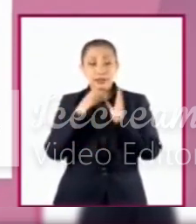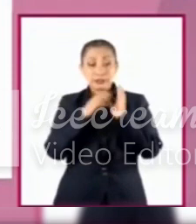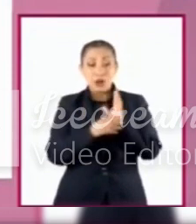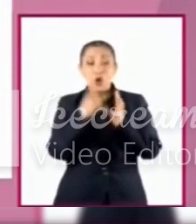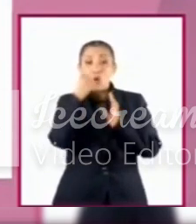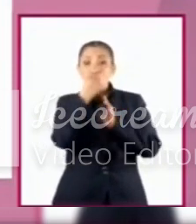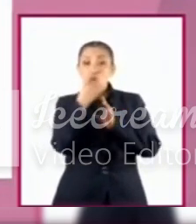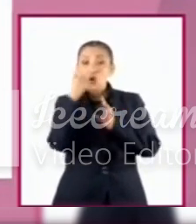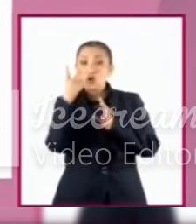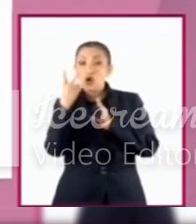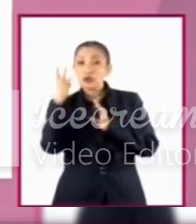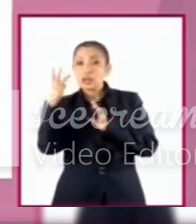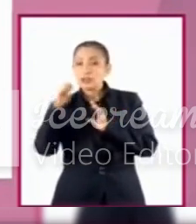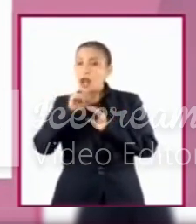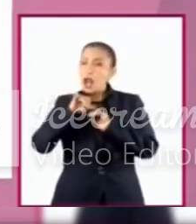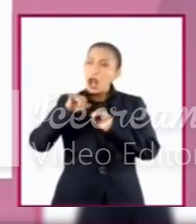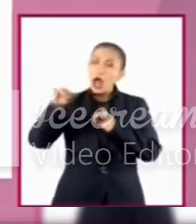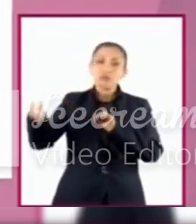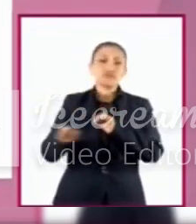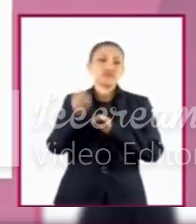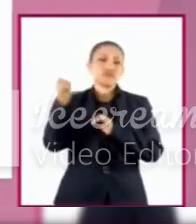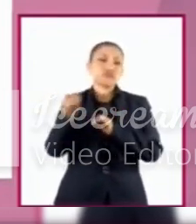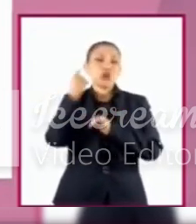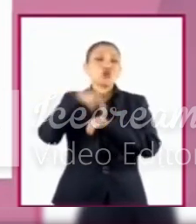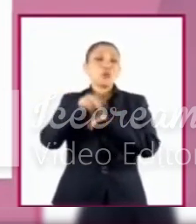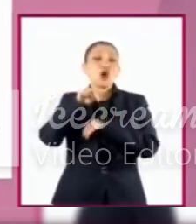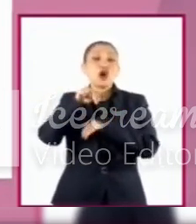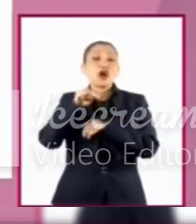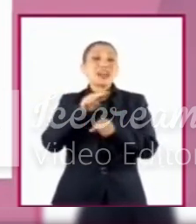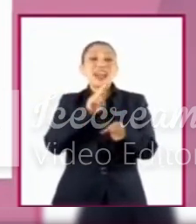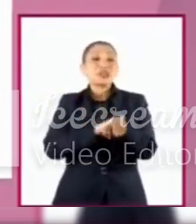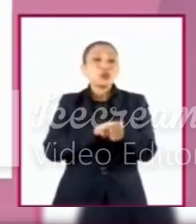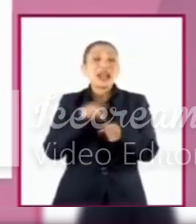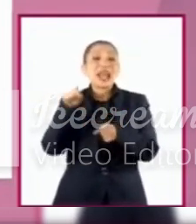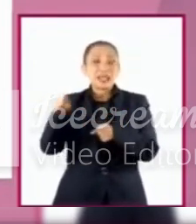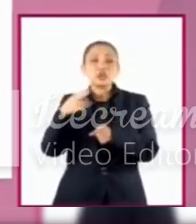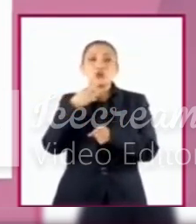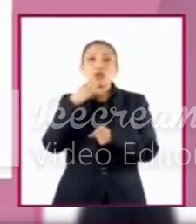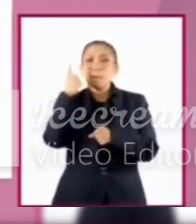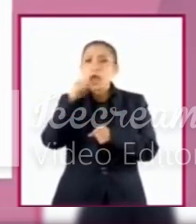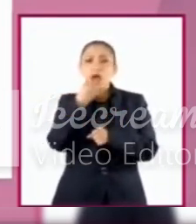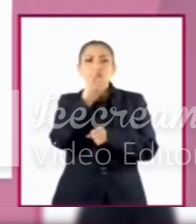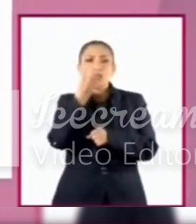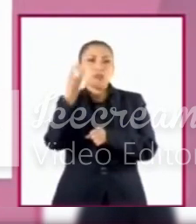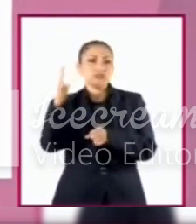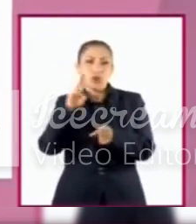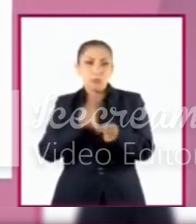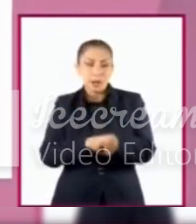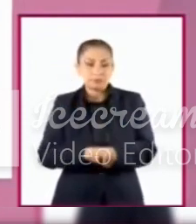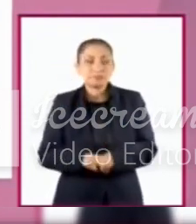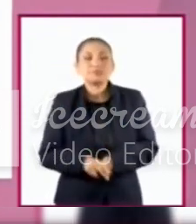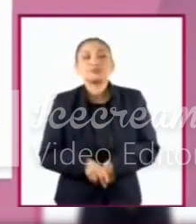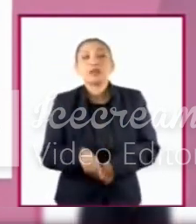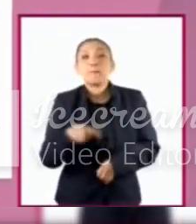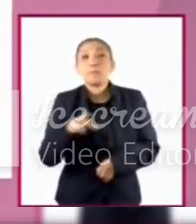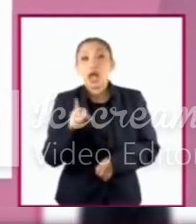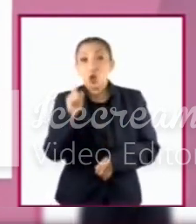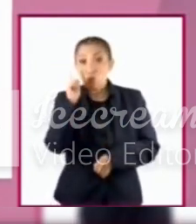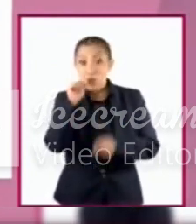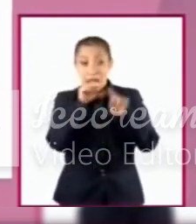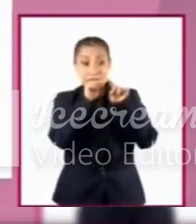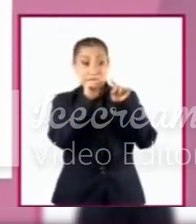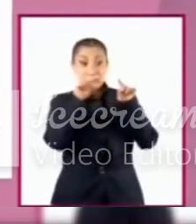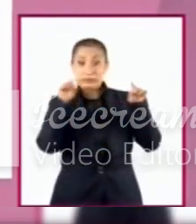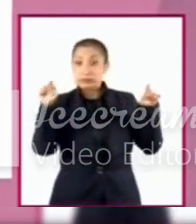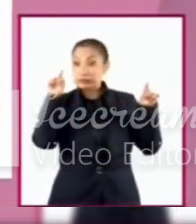de 1 en 1 hasta el infinito de los números naturales, que son los que se usan para contar. Pero recuerden que en una